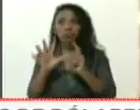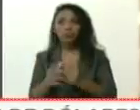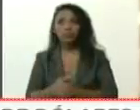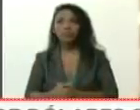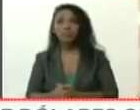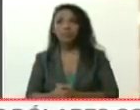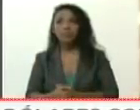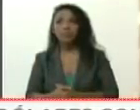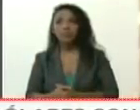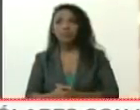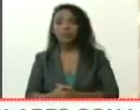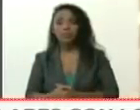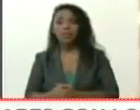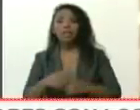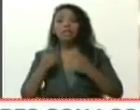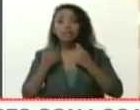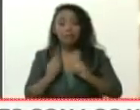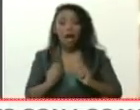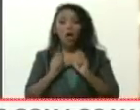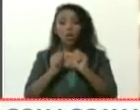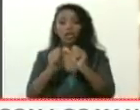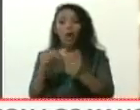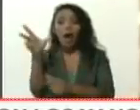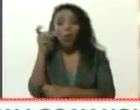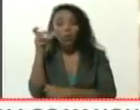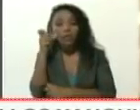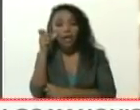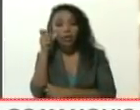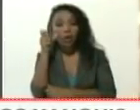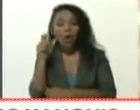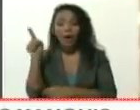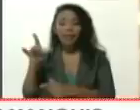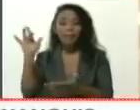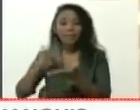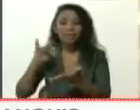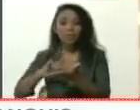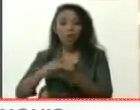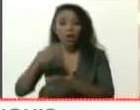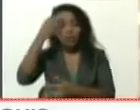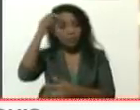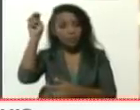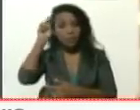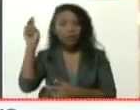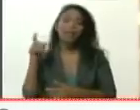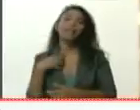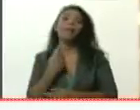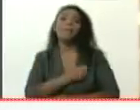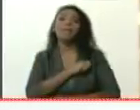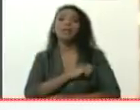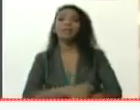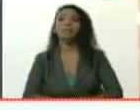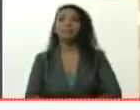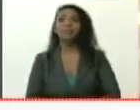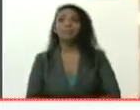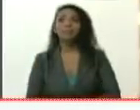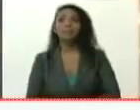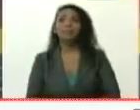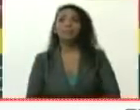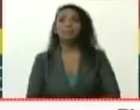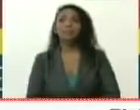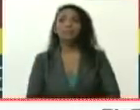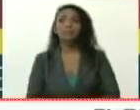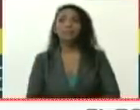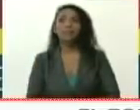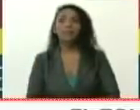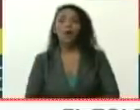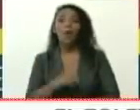cambio climático. Inmediatamente vamos a seguir escuchando esta intervención del canciller venezolano desde Madrid. Nada, o sea, no